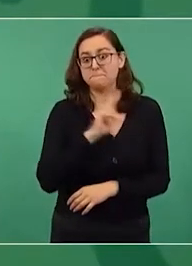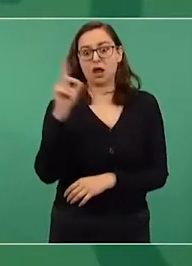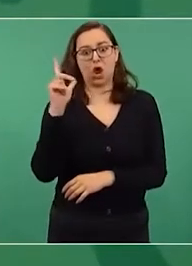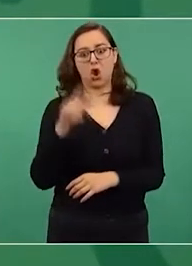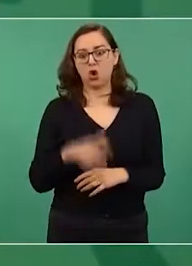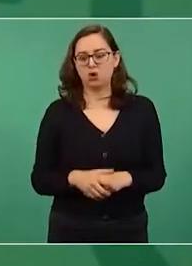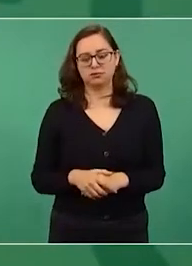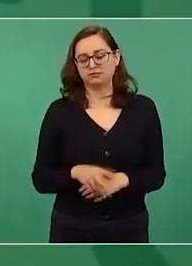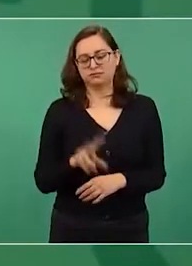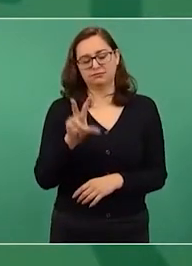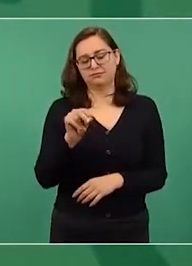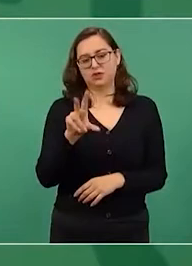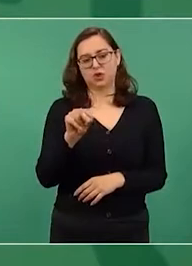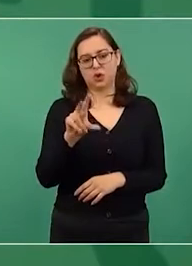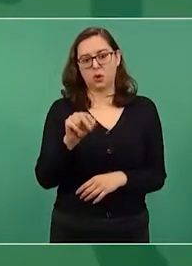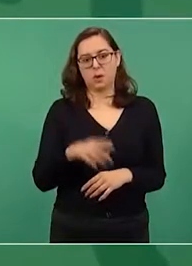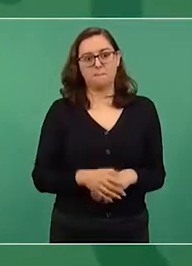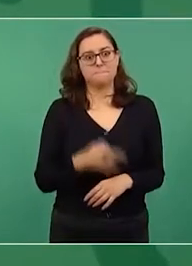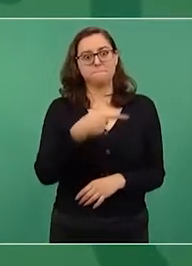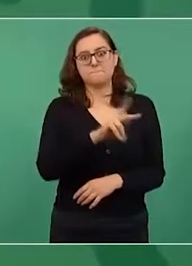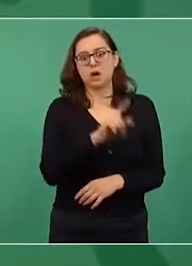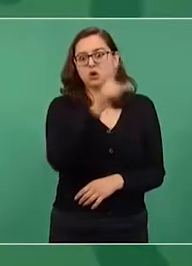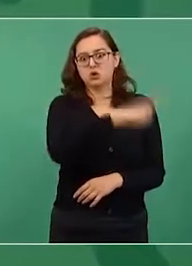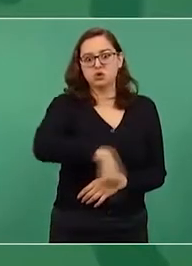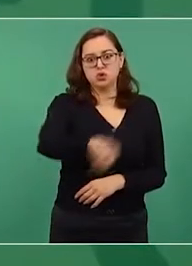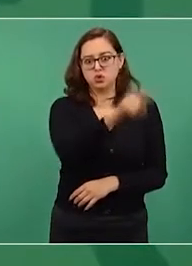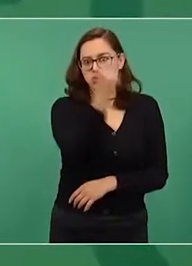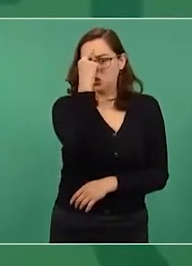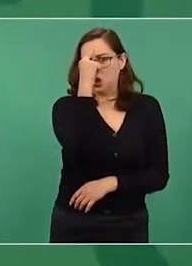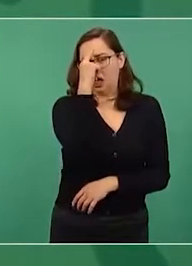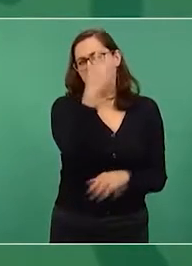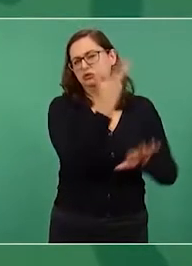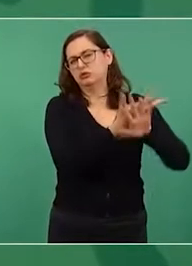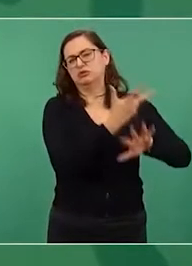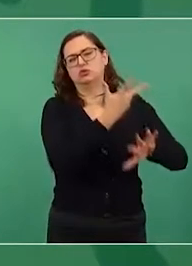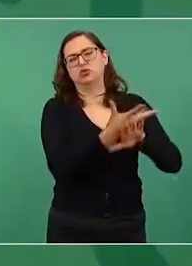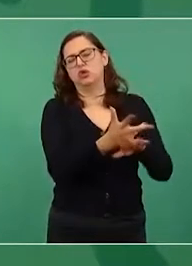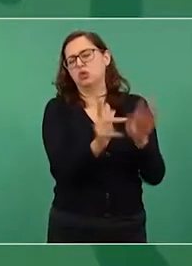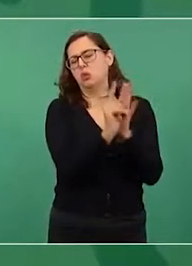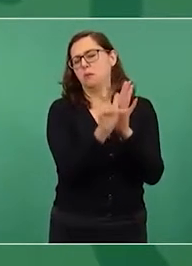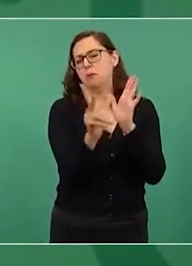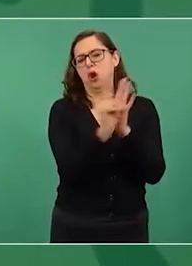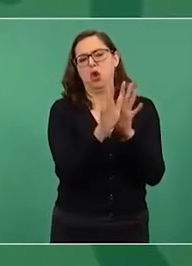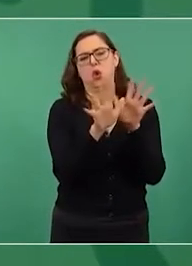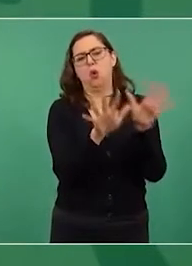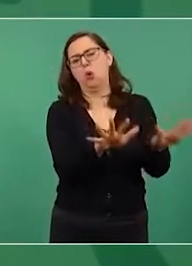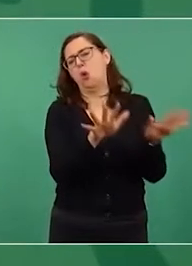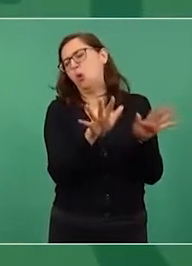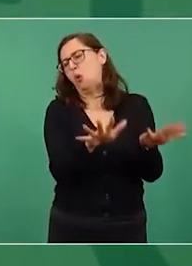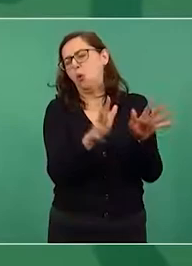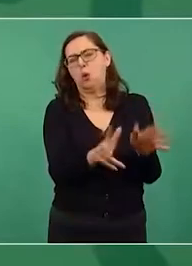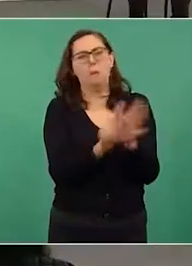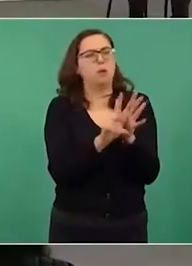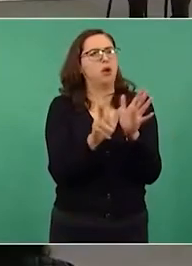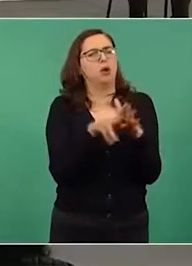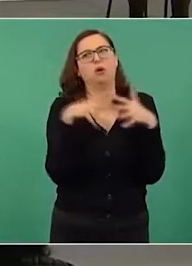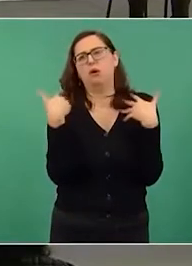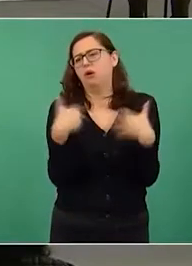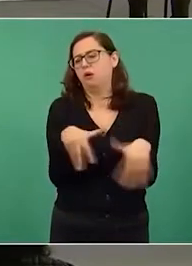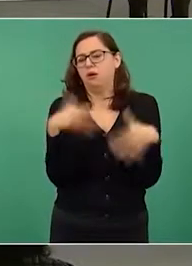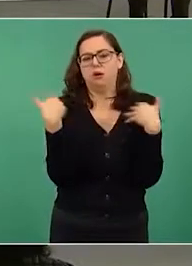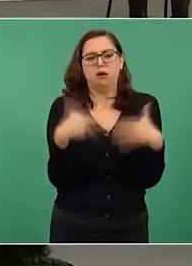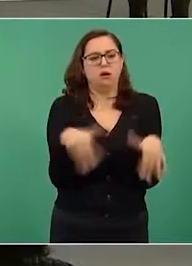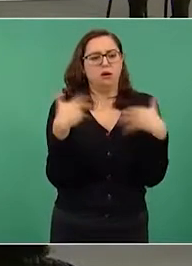Pero ellos sí, el Financial Times, el New York Times, el Wall Street Journal,